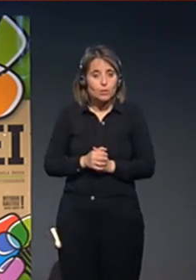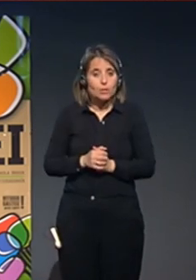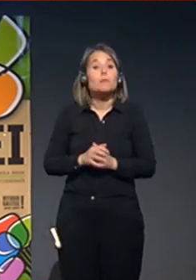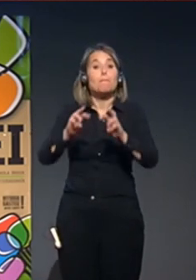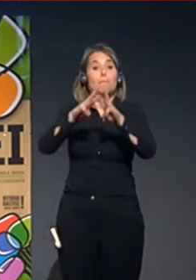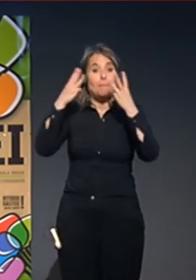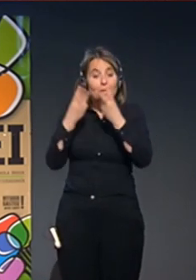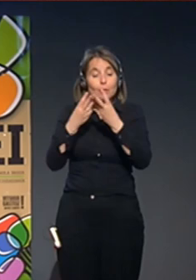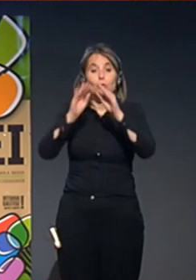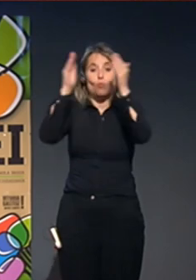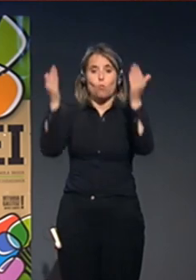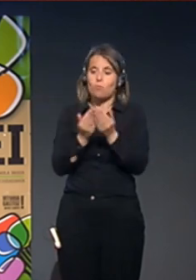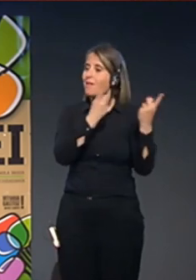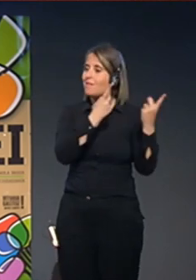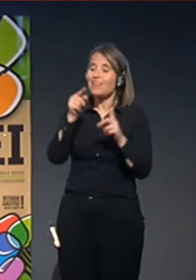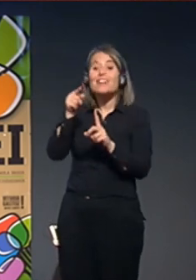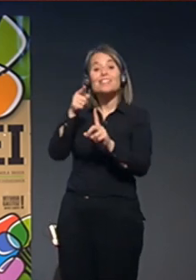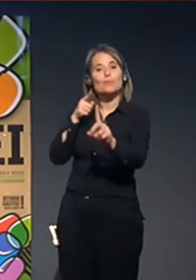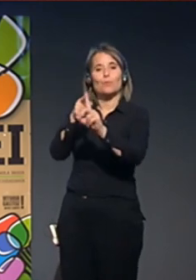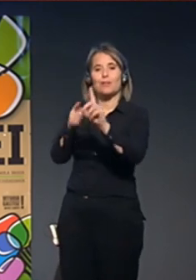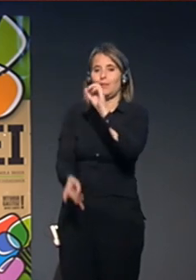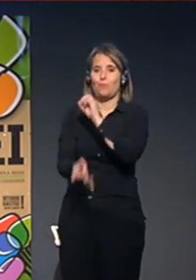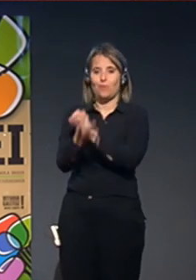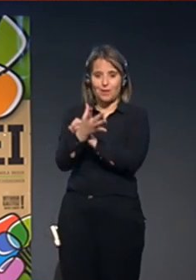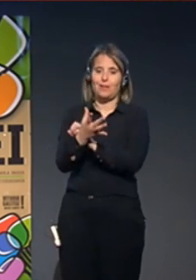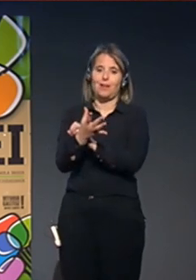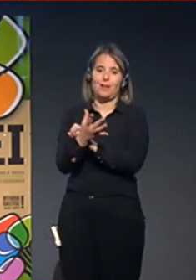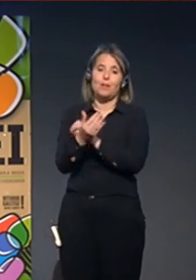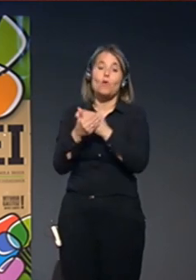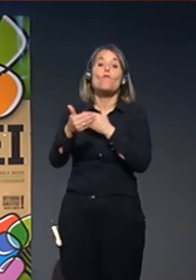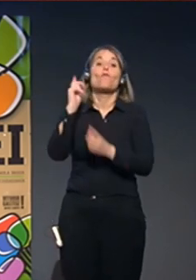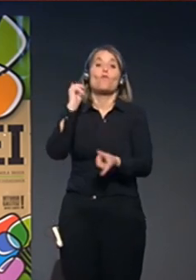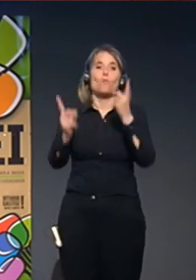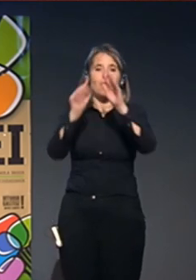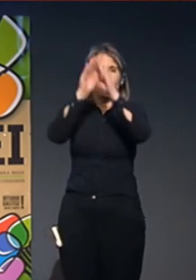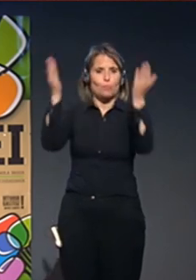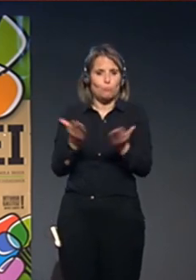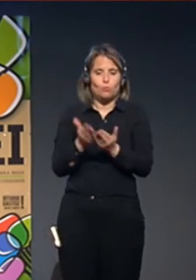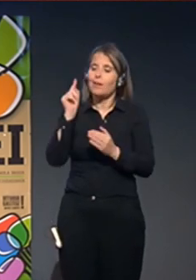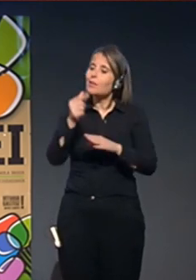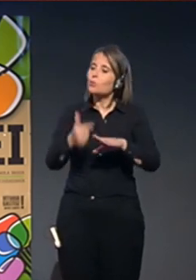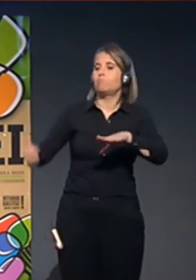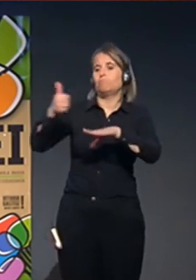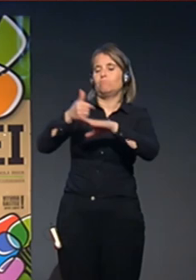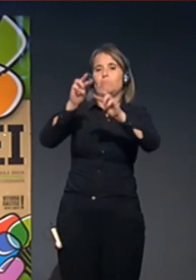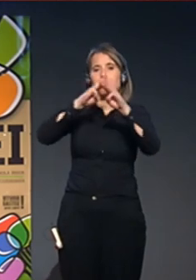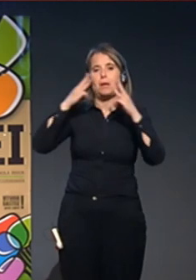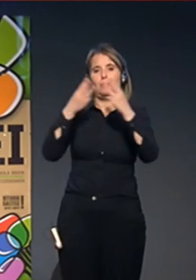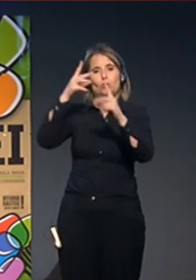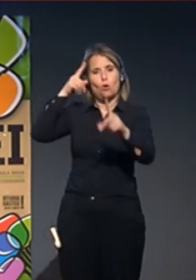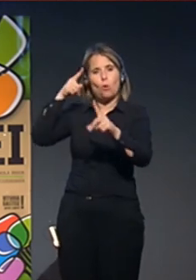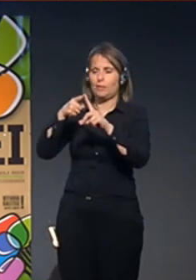necesario yo pondría entre los objetivos de ese nueva gobernanza mundial tiene que estar lo que yo llamo el